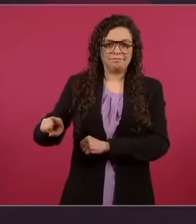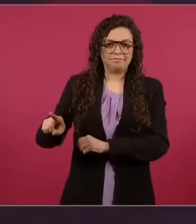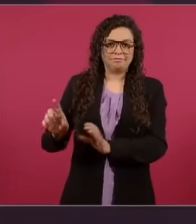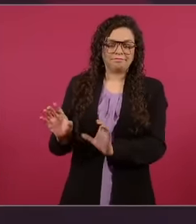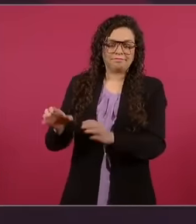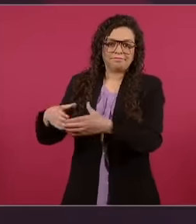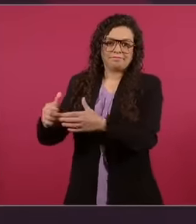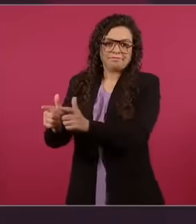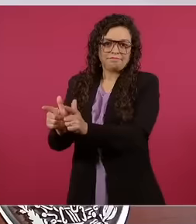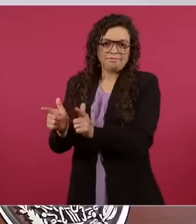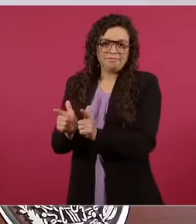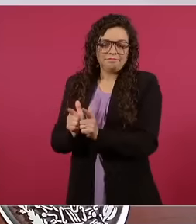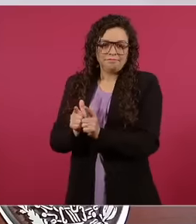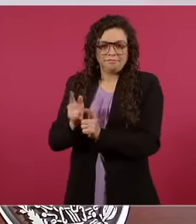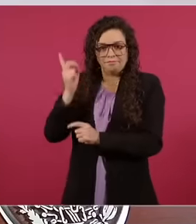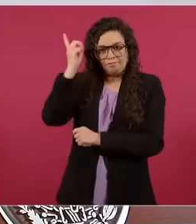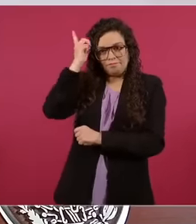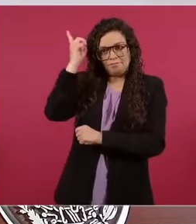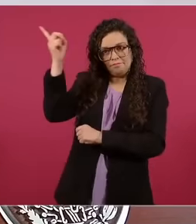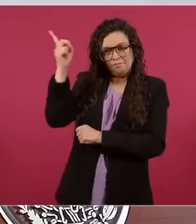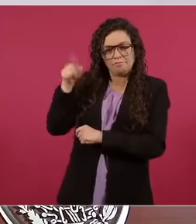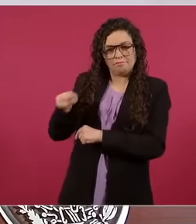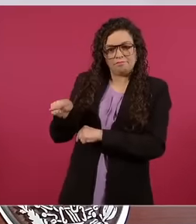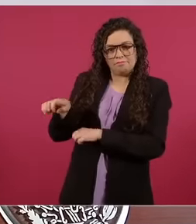potentados y a sus empresas,